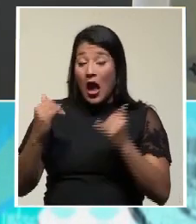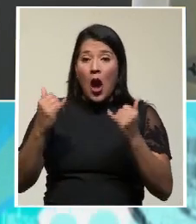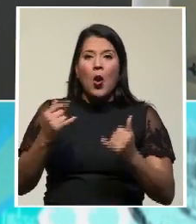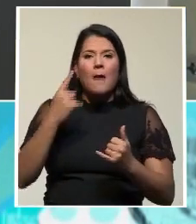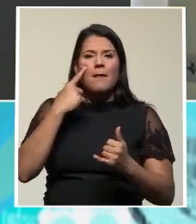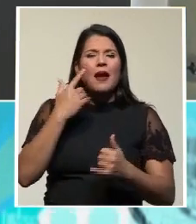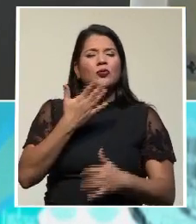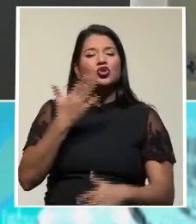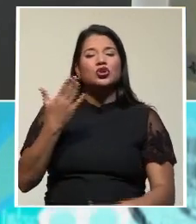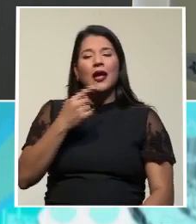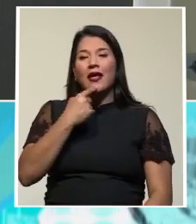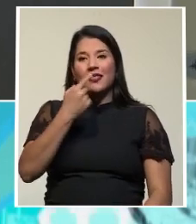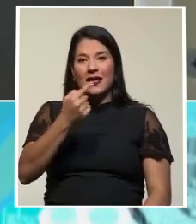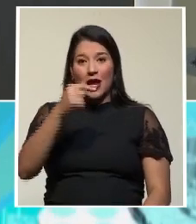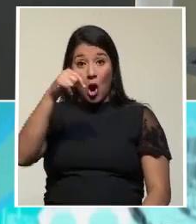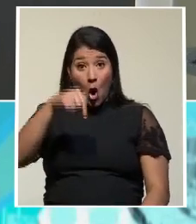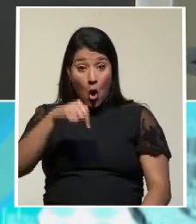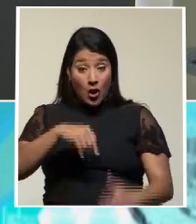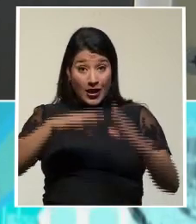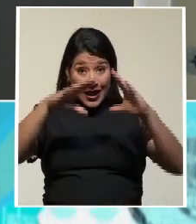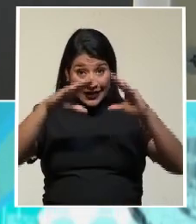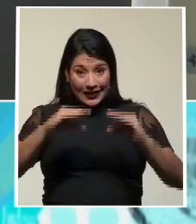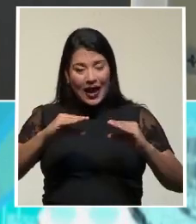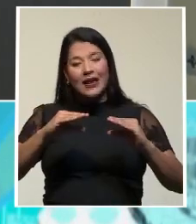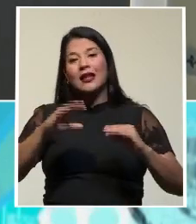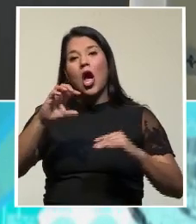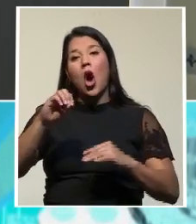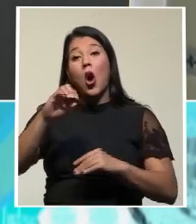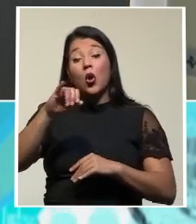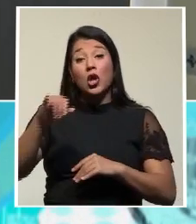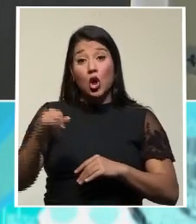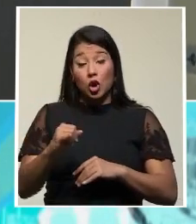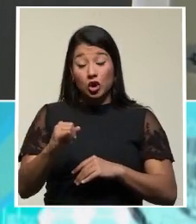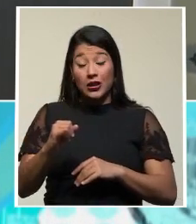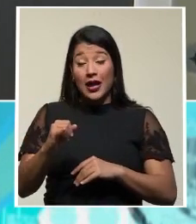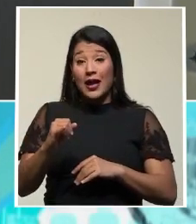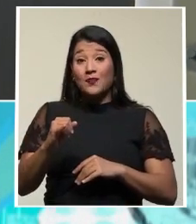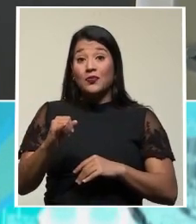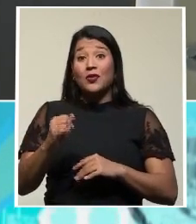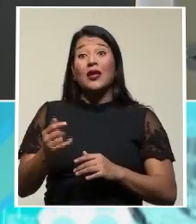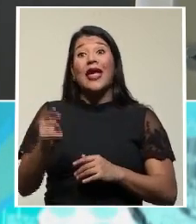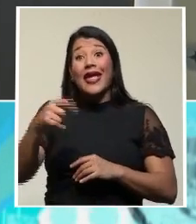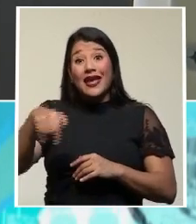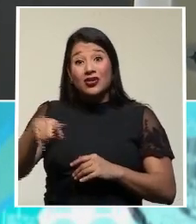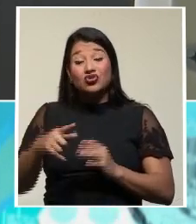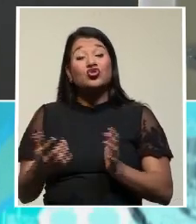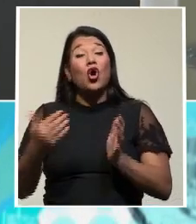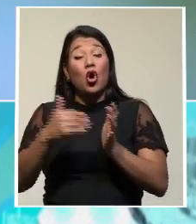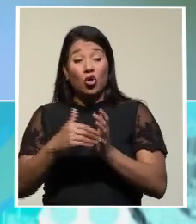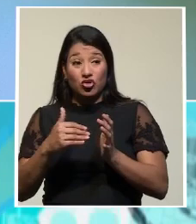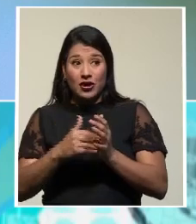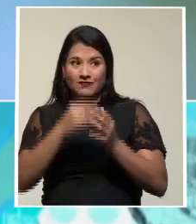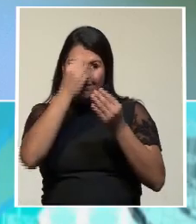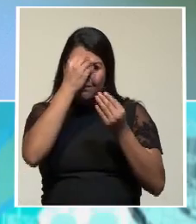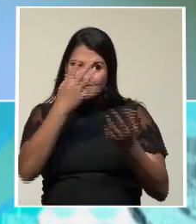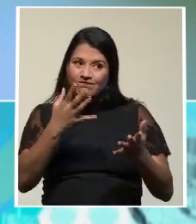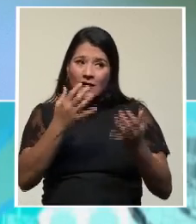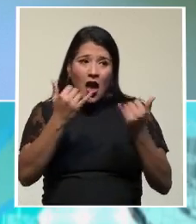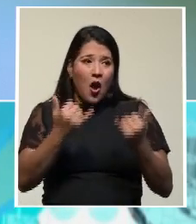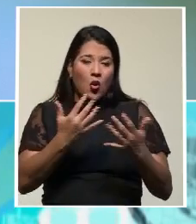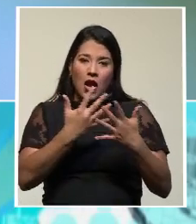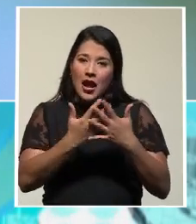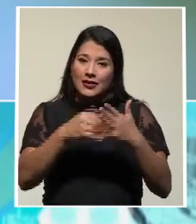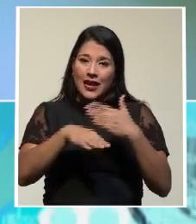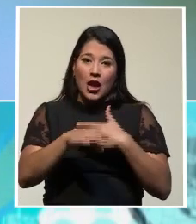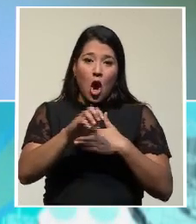dijeron esta tarde desde el OIJ, donde nuevamente están alertando del colapso en las celdas judiciales